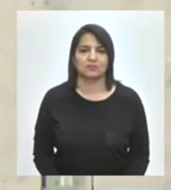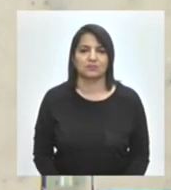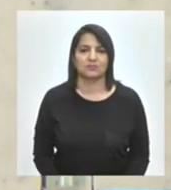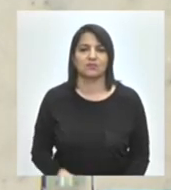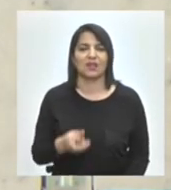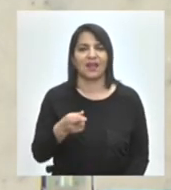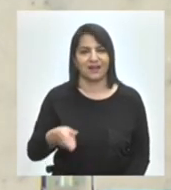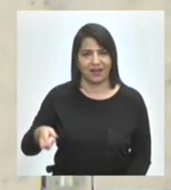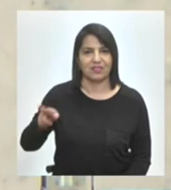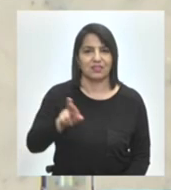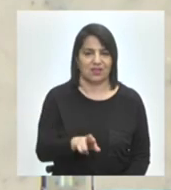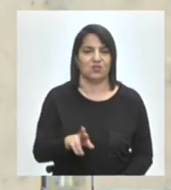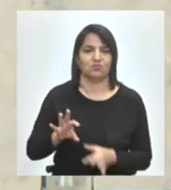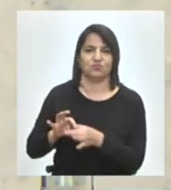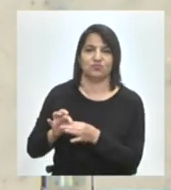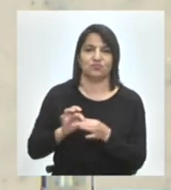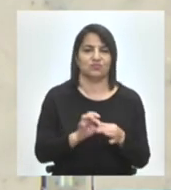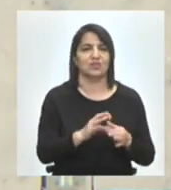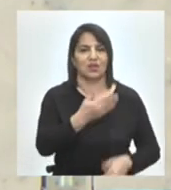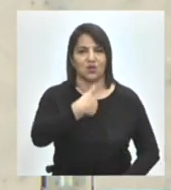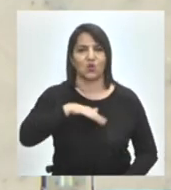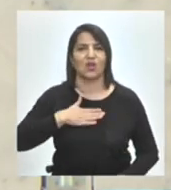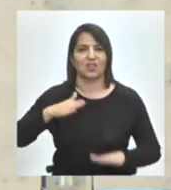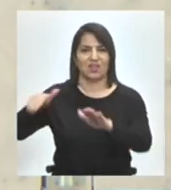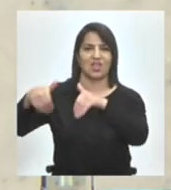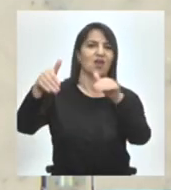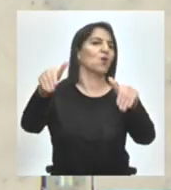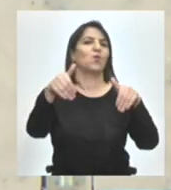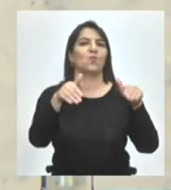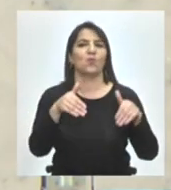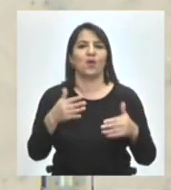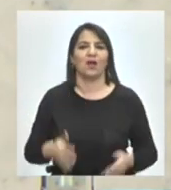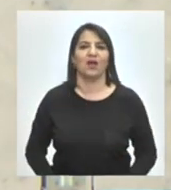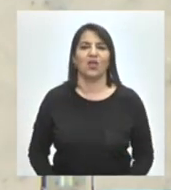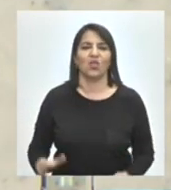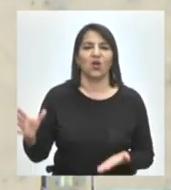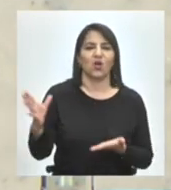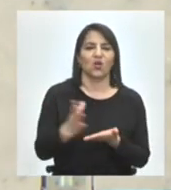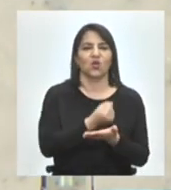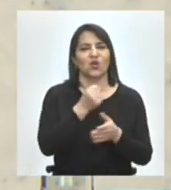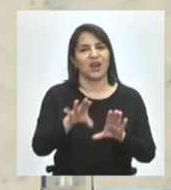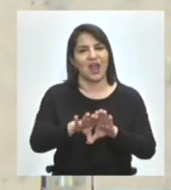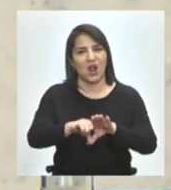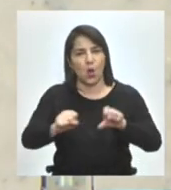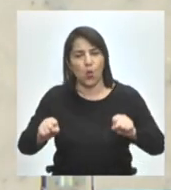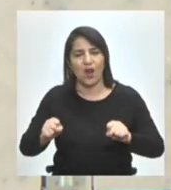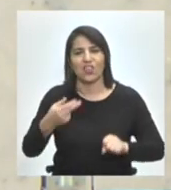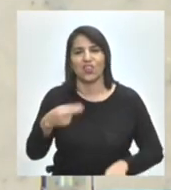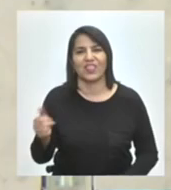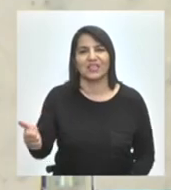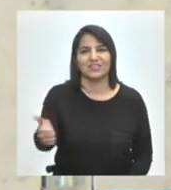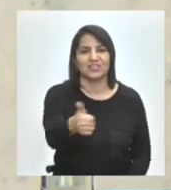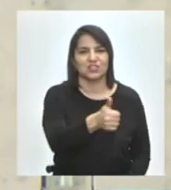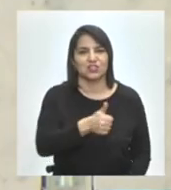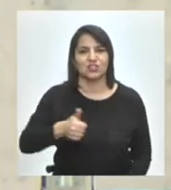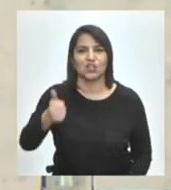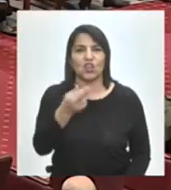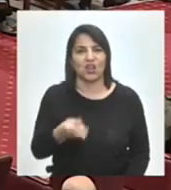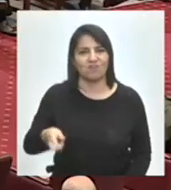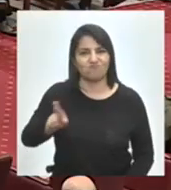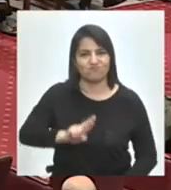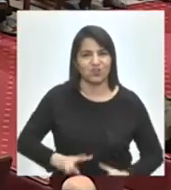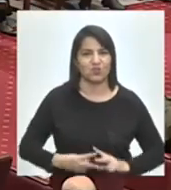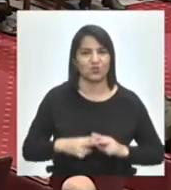Reitero, por tanto, nuestro llamado a alcanzar un gran acuerdo transversal por la reunificación de